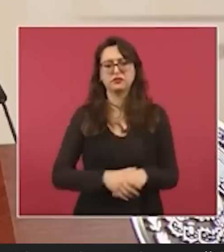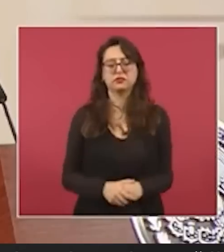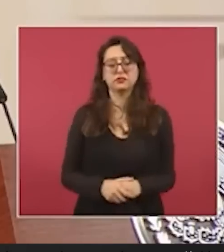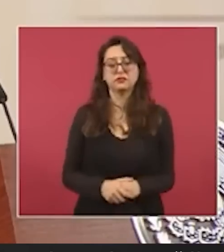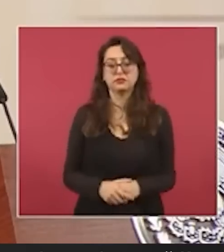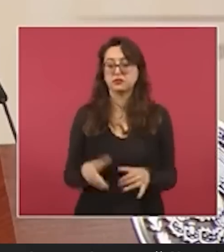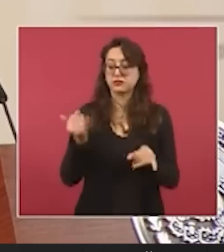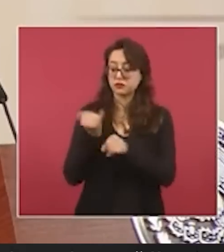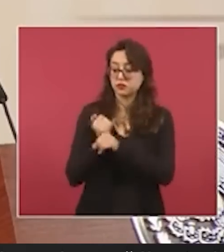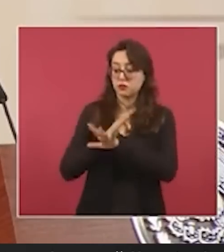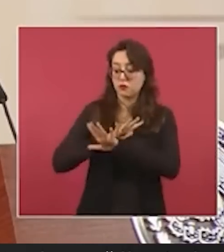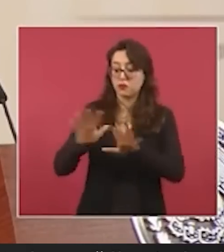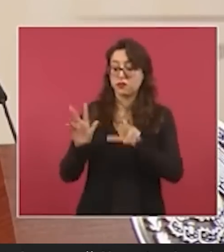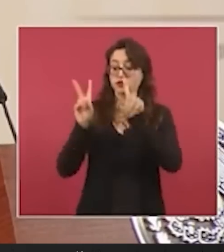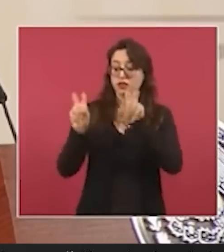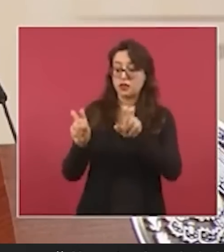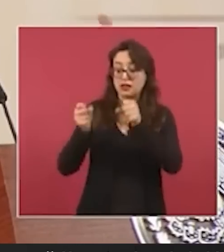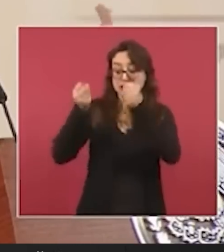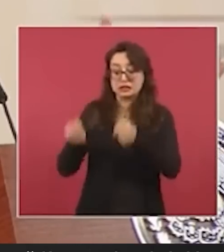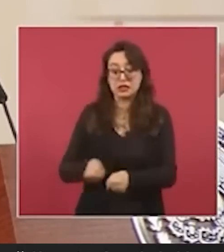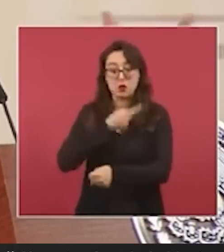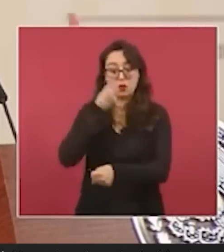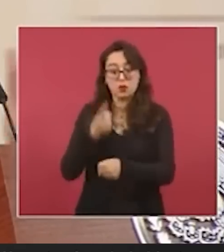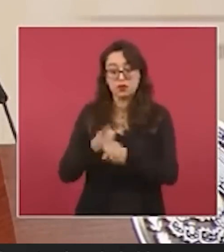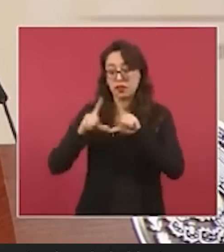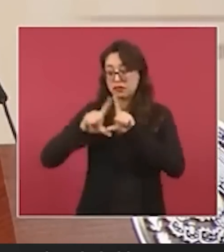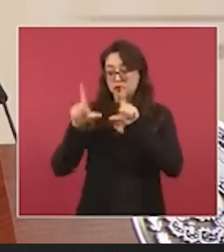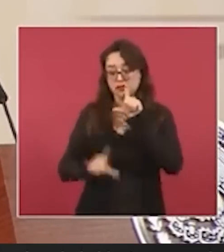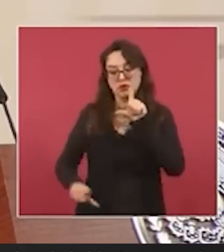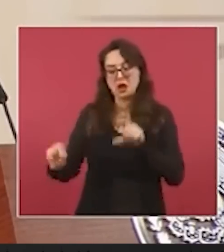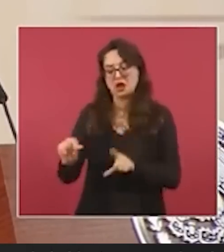se considera de seguridad nacional, no se tiene por qué